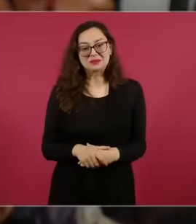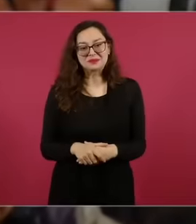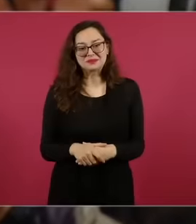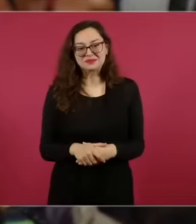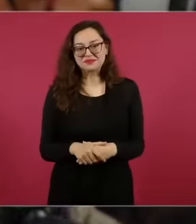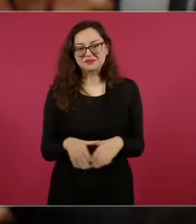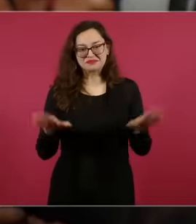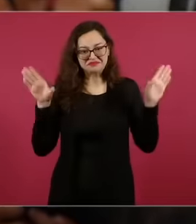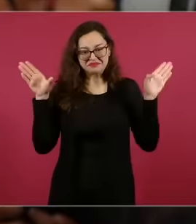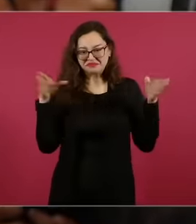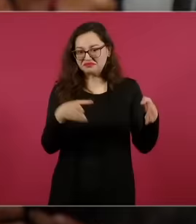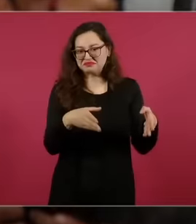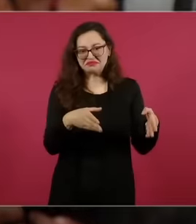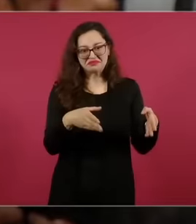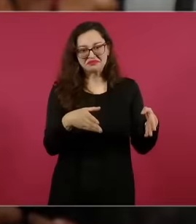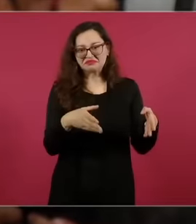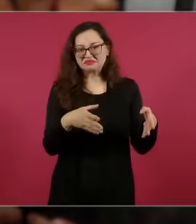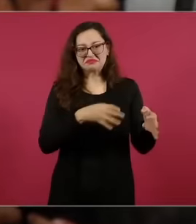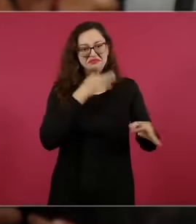dedicada, enterada,